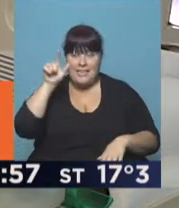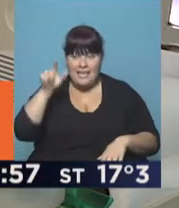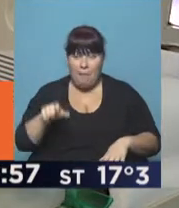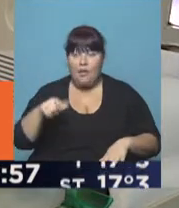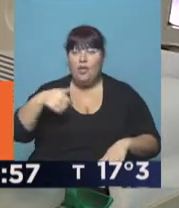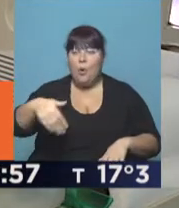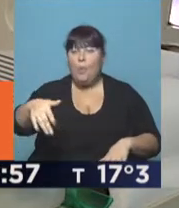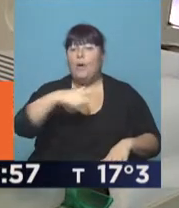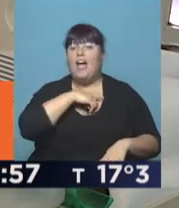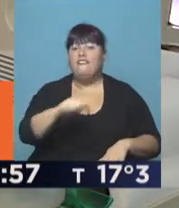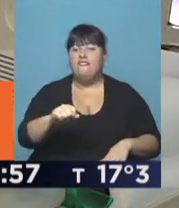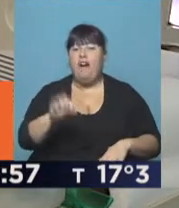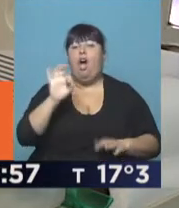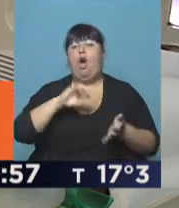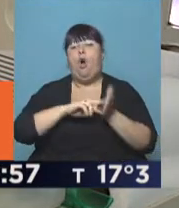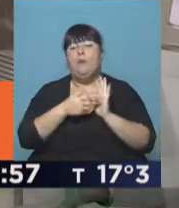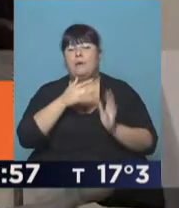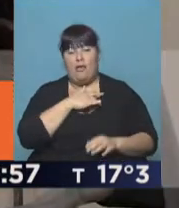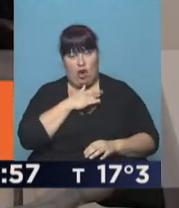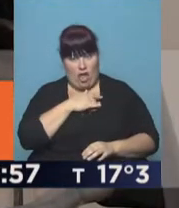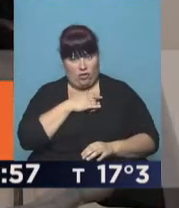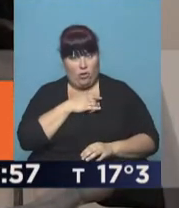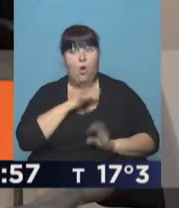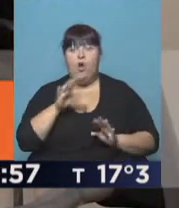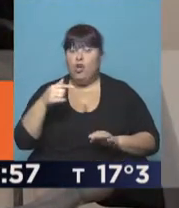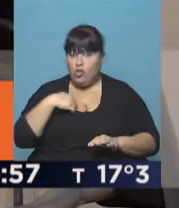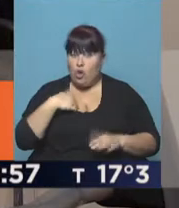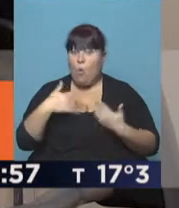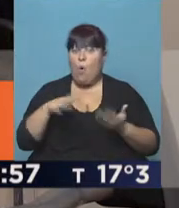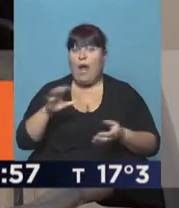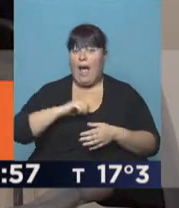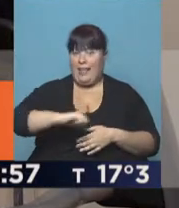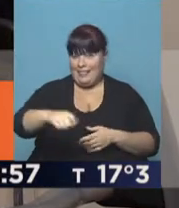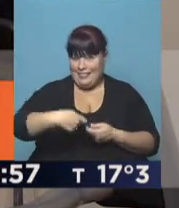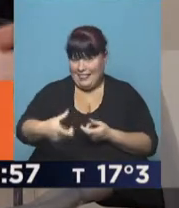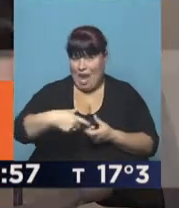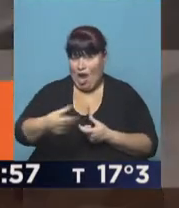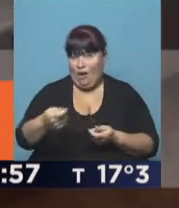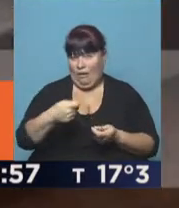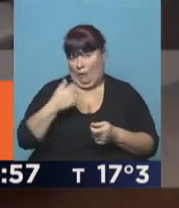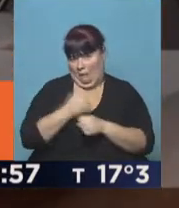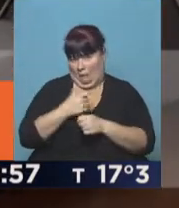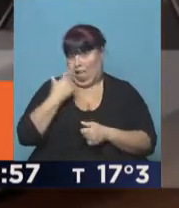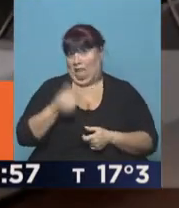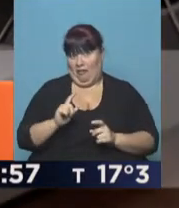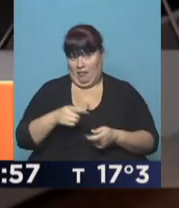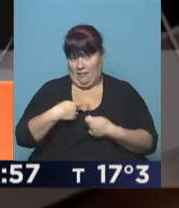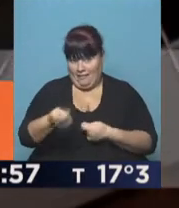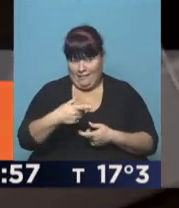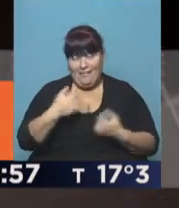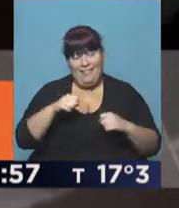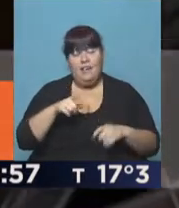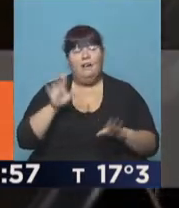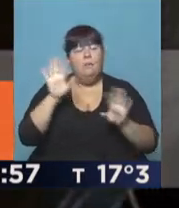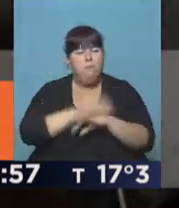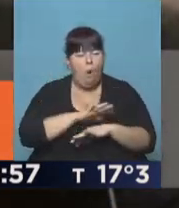va a tener un infarto o un problema coronario. Bueno, yo estaba jugando al tejo, o sea, un deporte extremo, y de